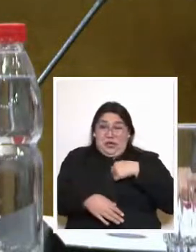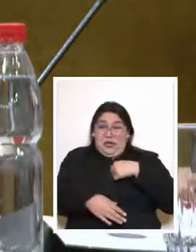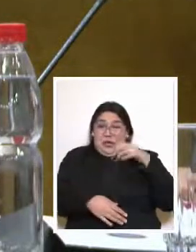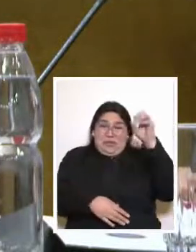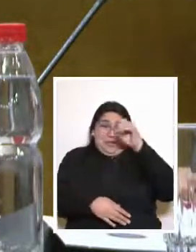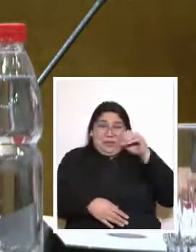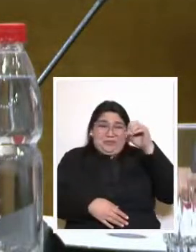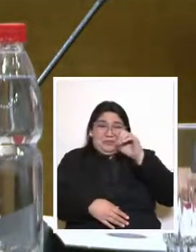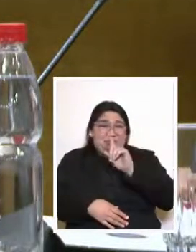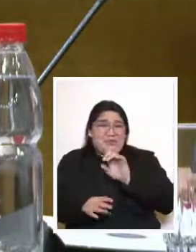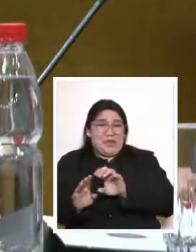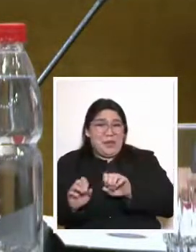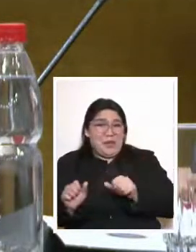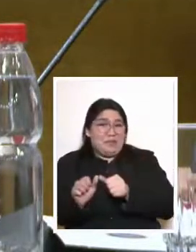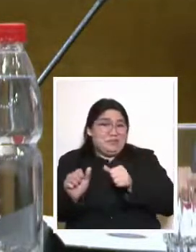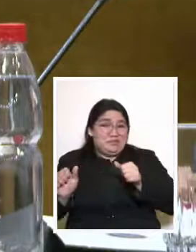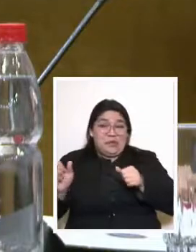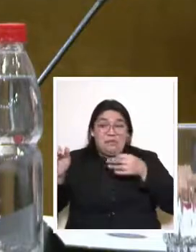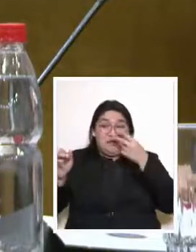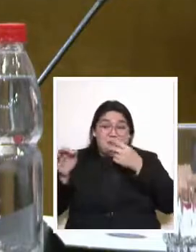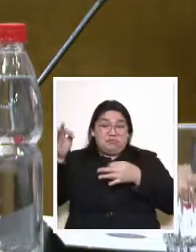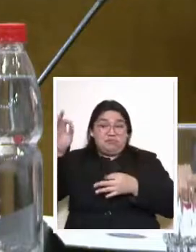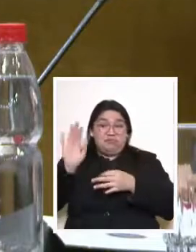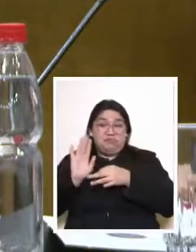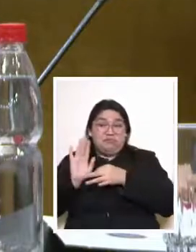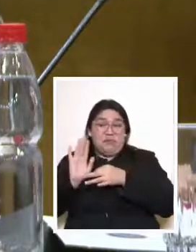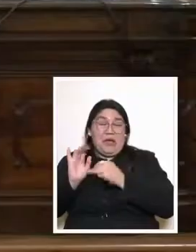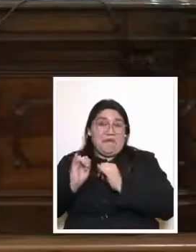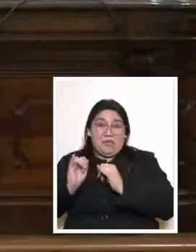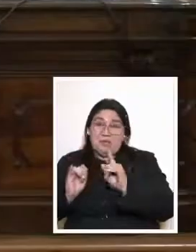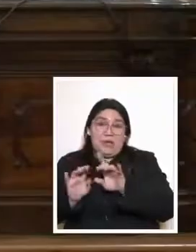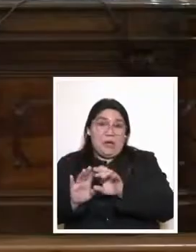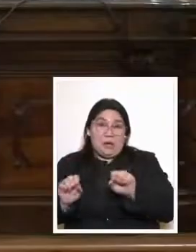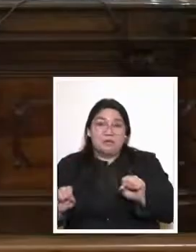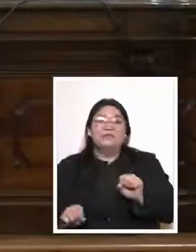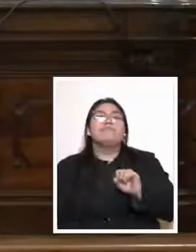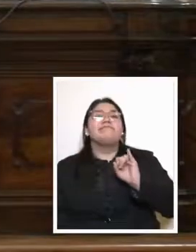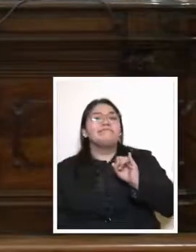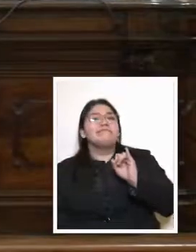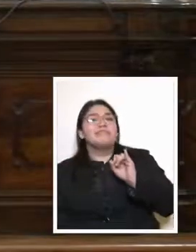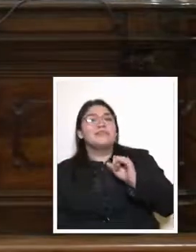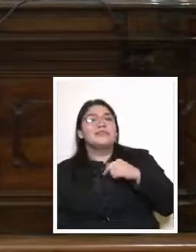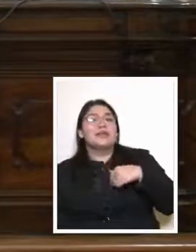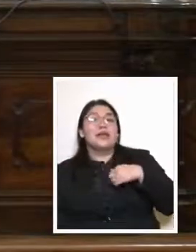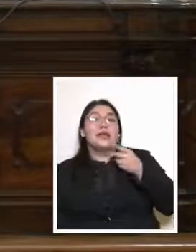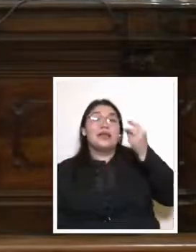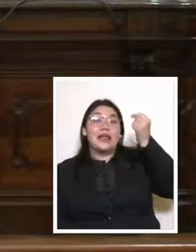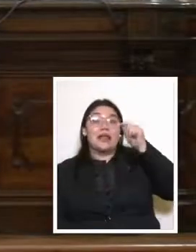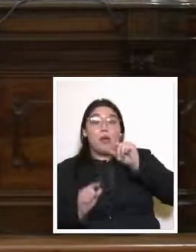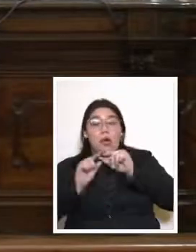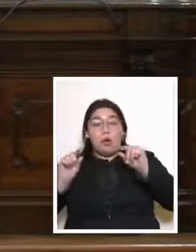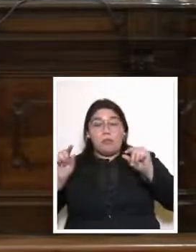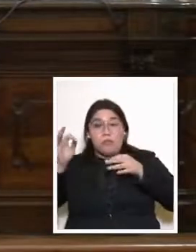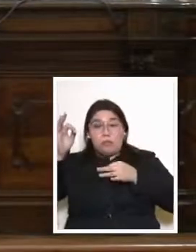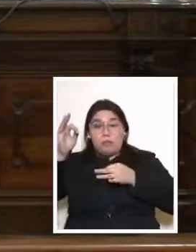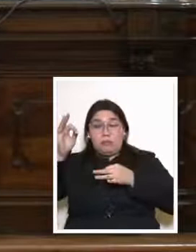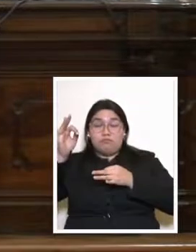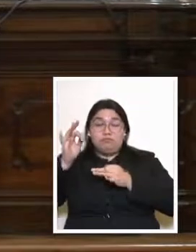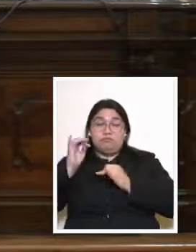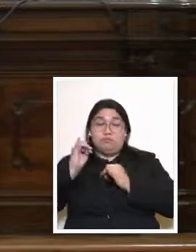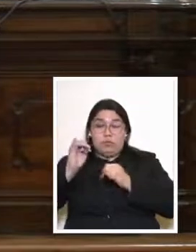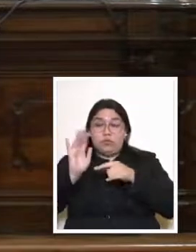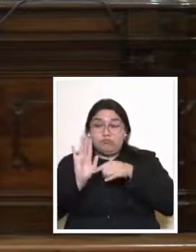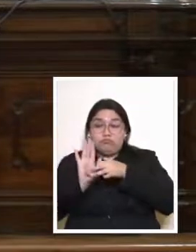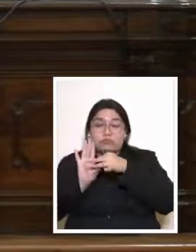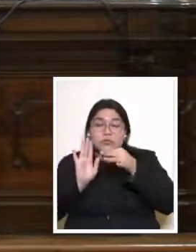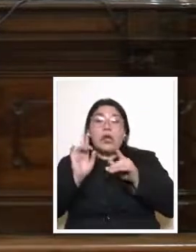y celebro que el informe también. Les propongo salirse precisamente de ese algoritmo y contestar parte de las preguntas que plantea el informe, porque es bien interesante esas tres